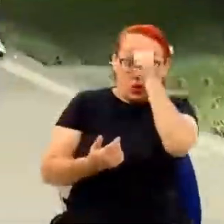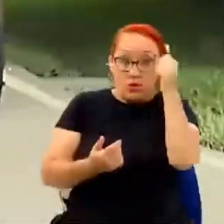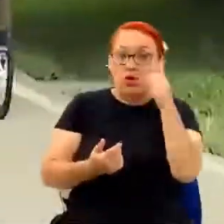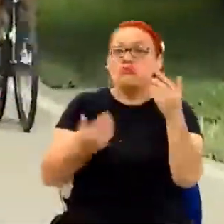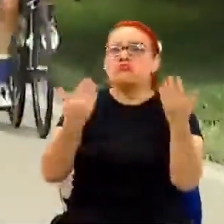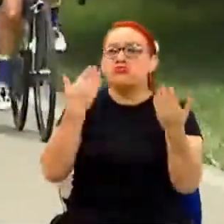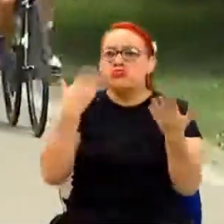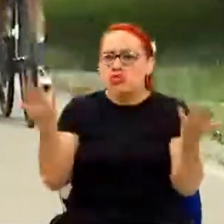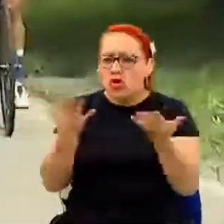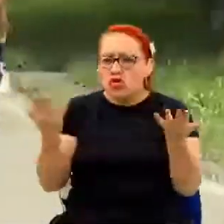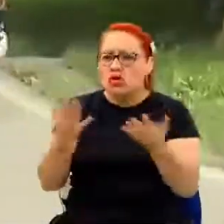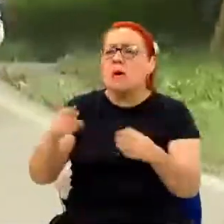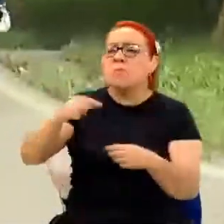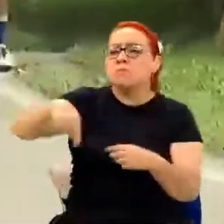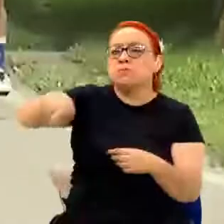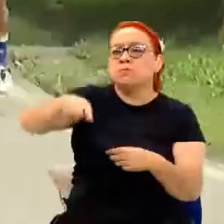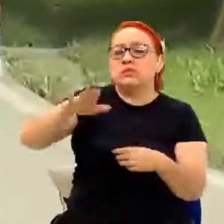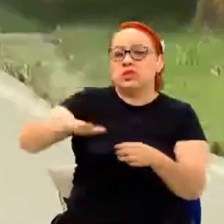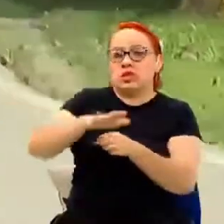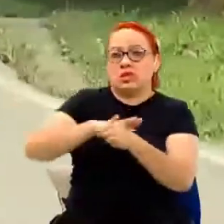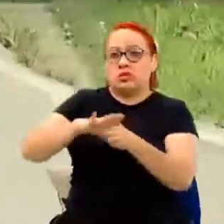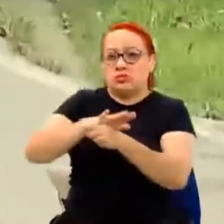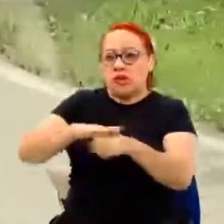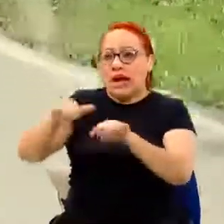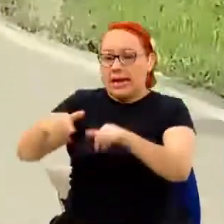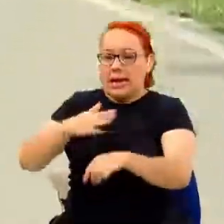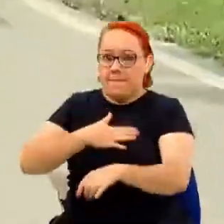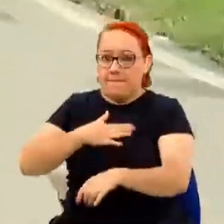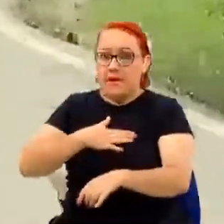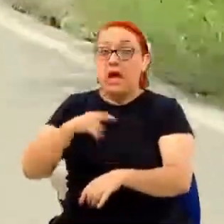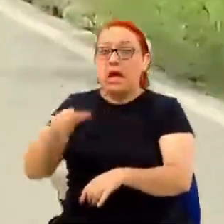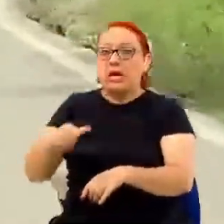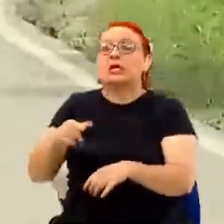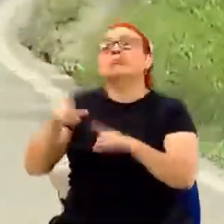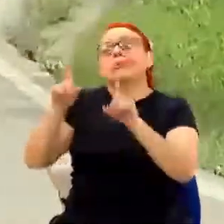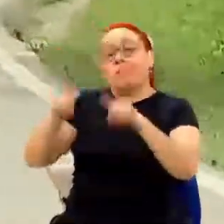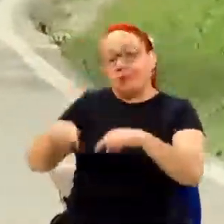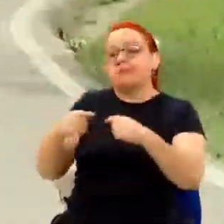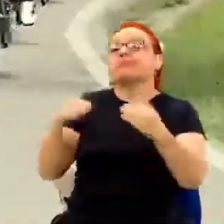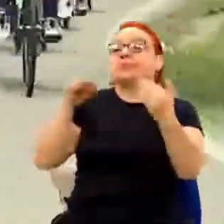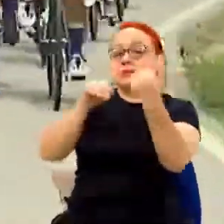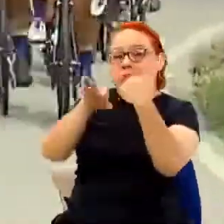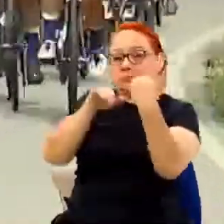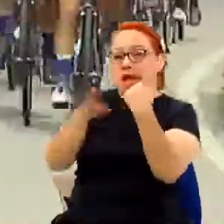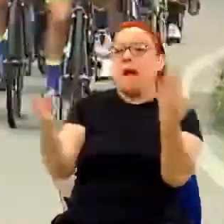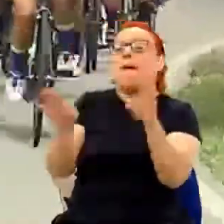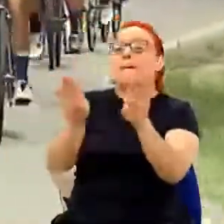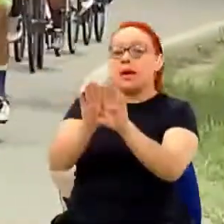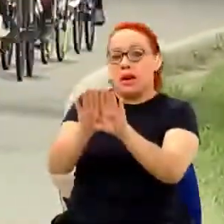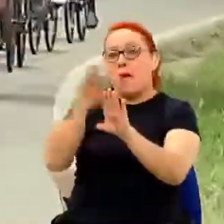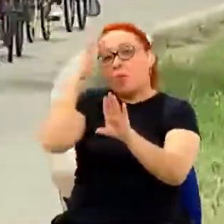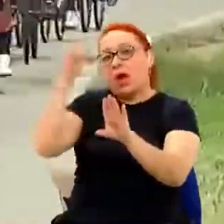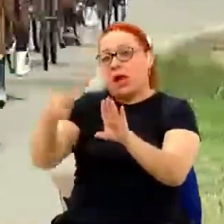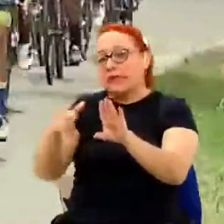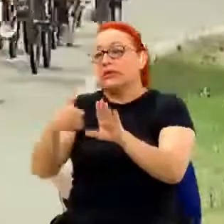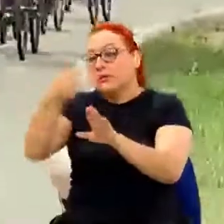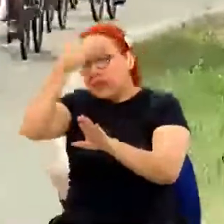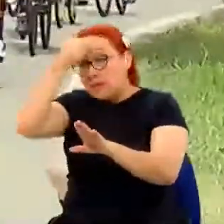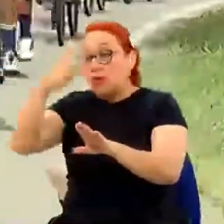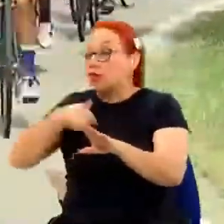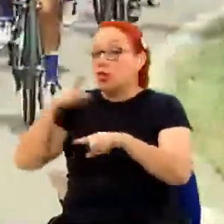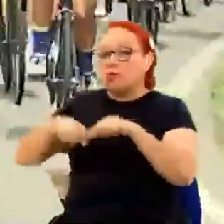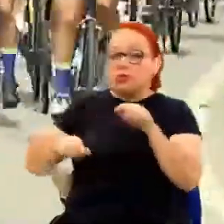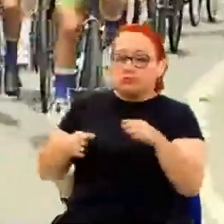terminará con un circuito en nuestra ciudad bonita. También tendrá importantes cierres viales por las principales calles de la capital